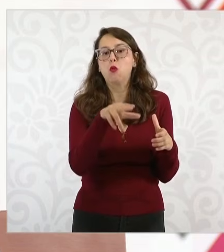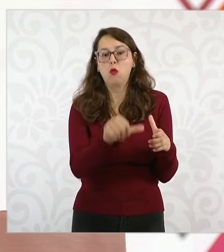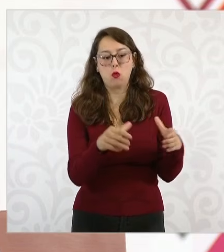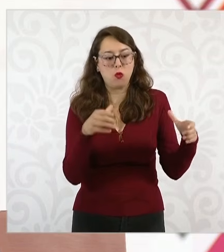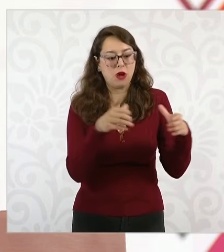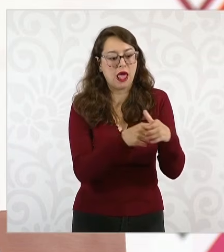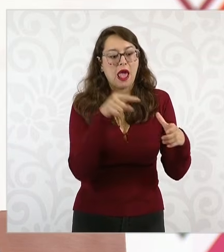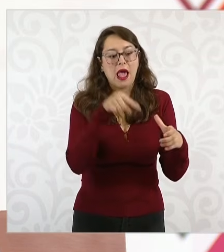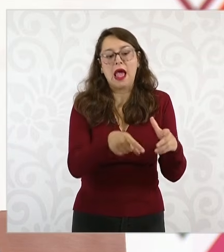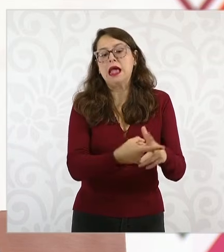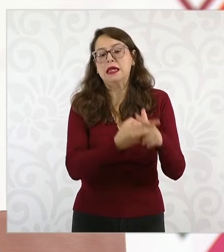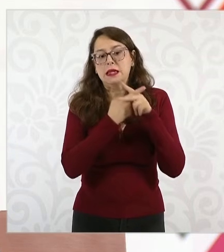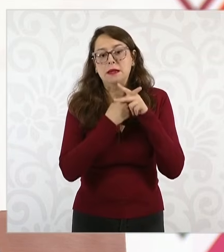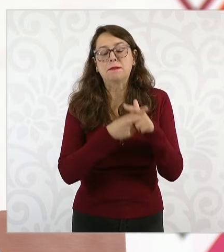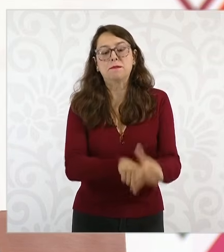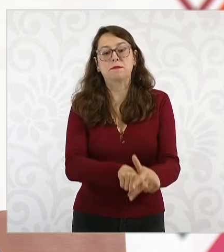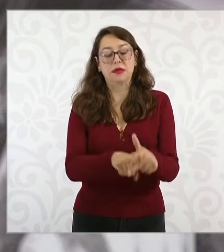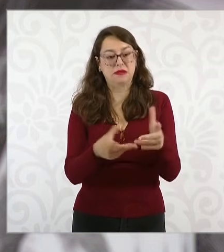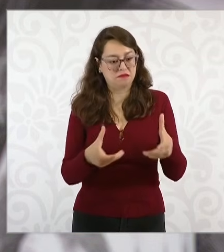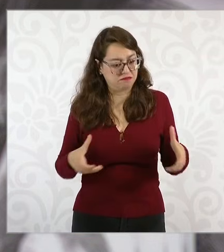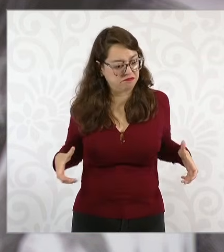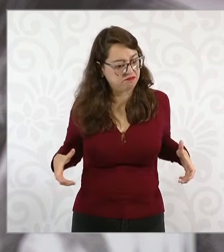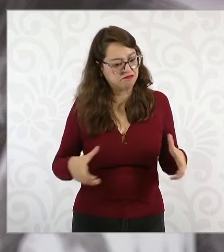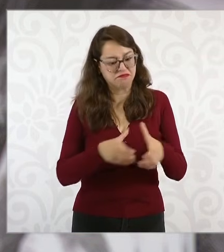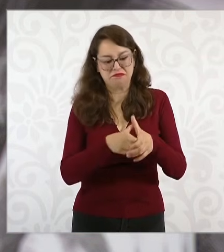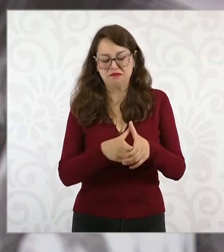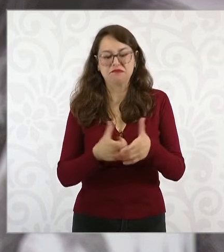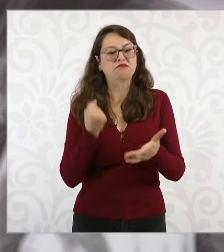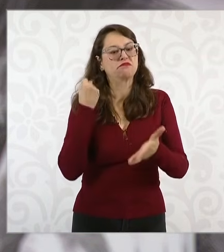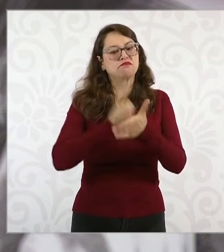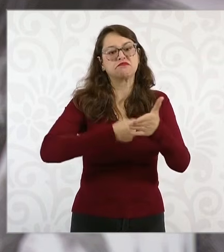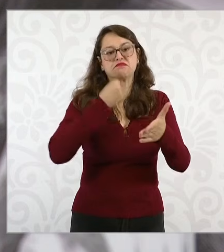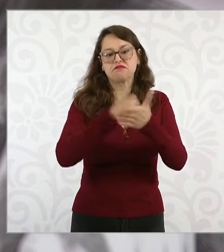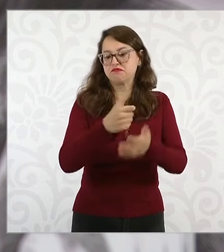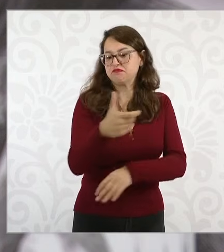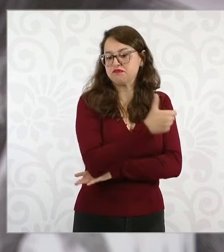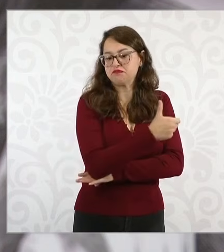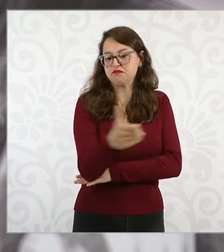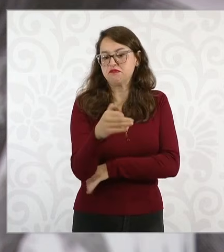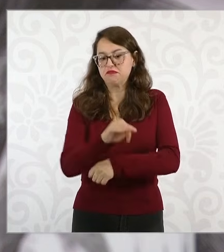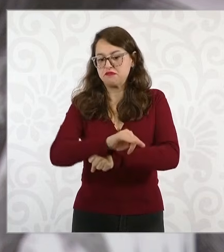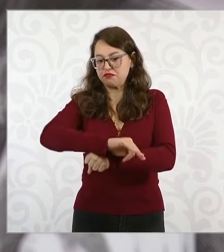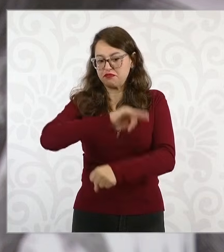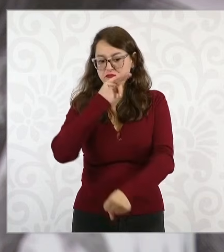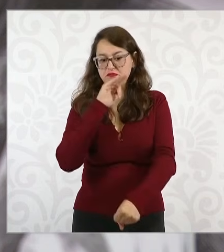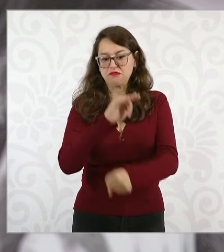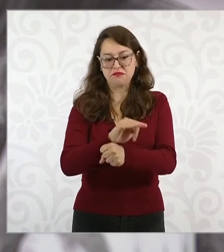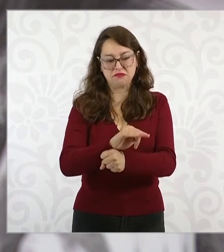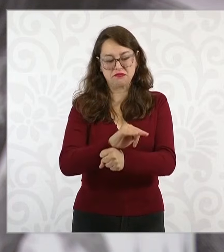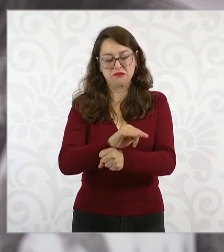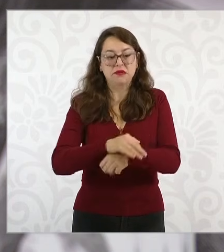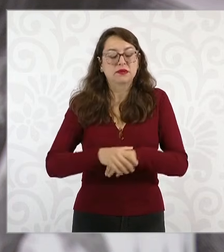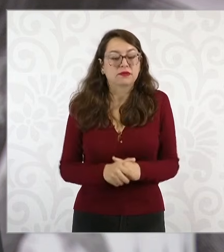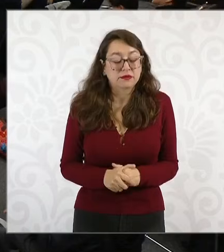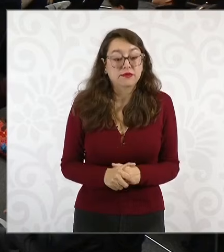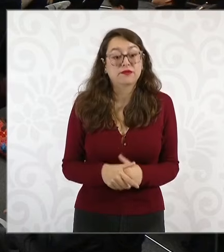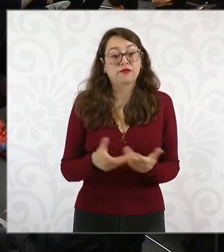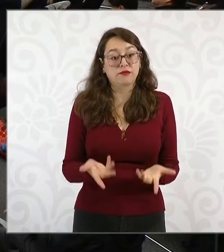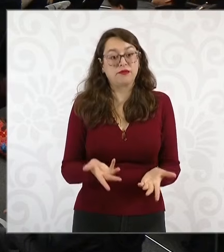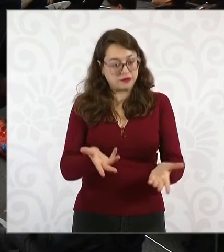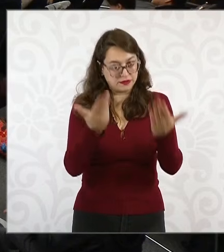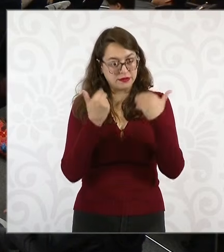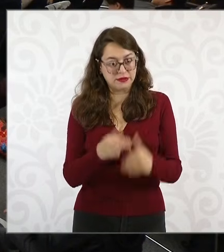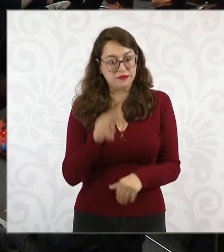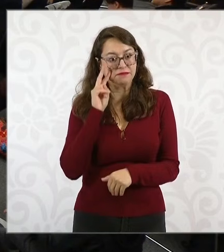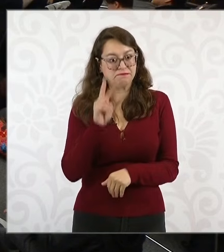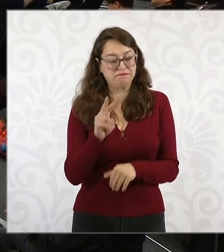al primer levantamiento agrario en contra del acaparamiento de la tierra. Veamos